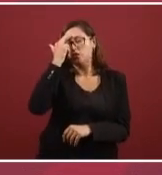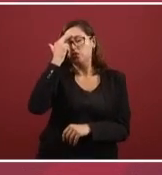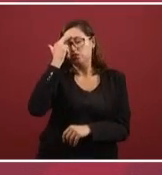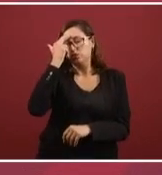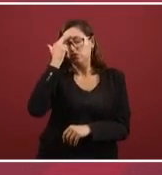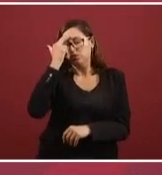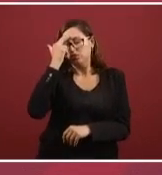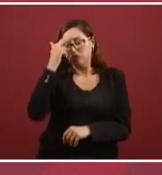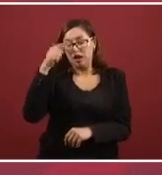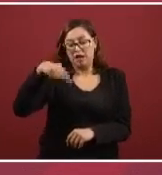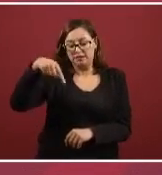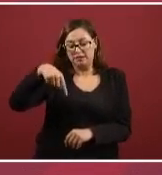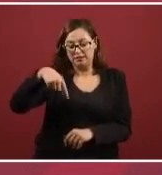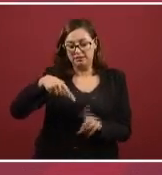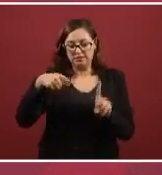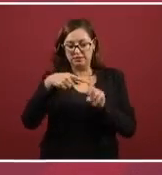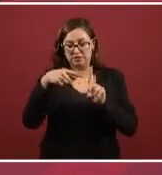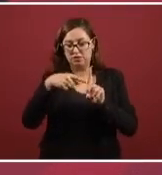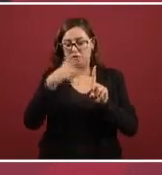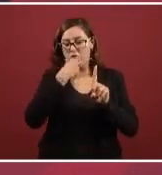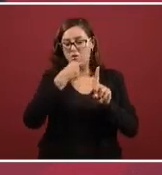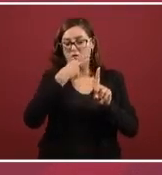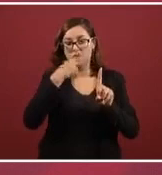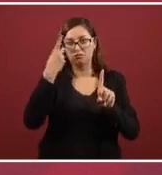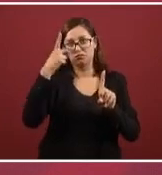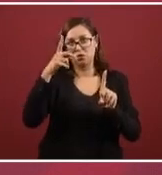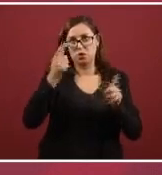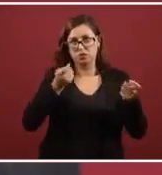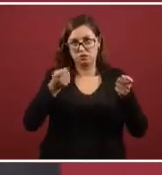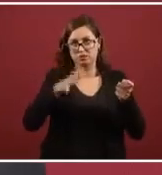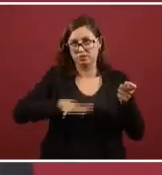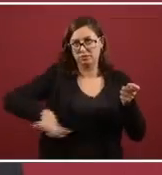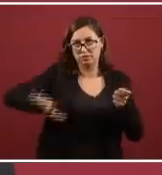gobernador de Palacio, con Lerdo,